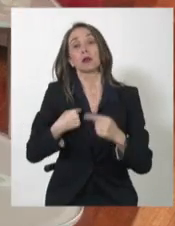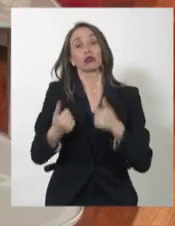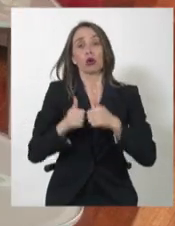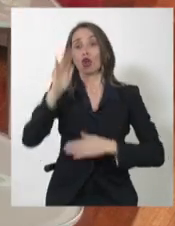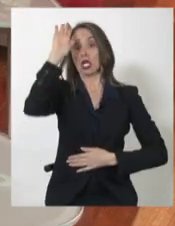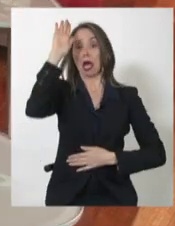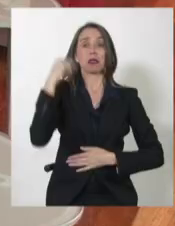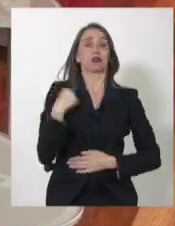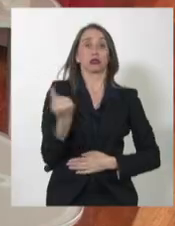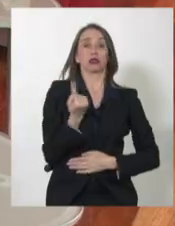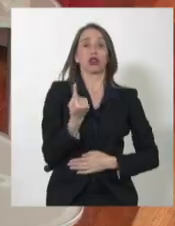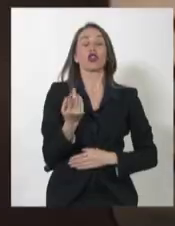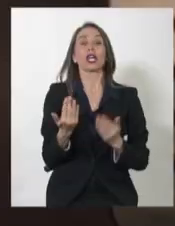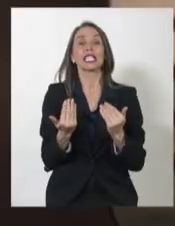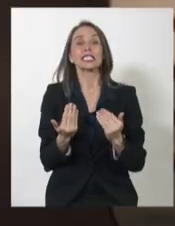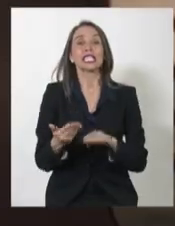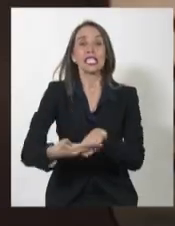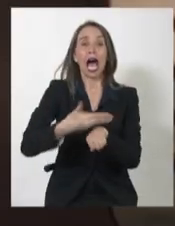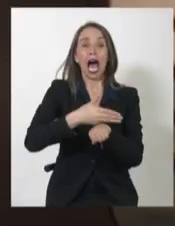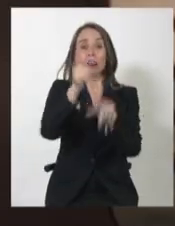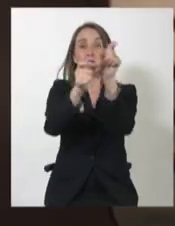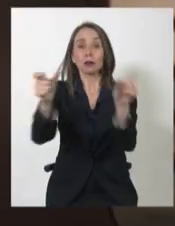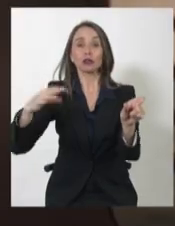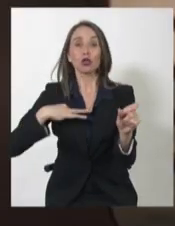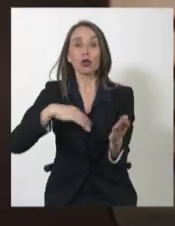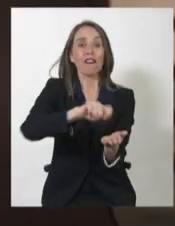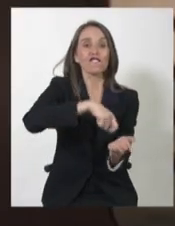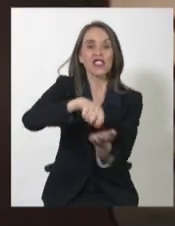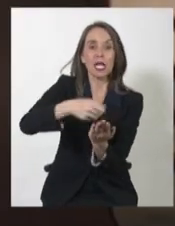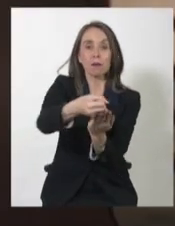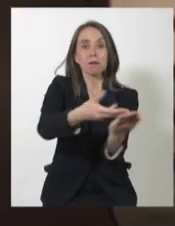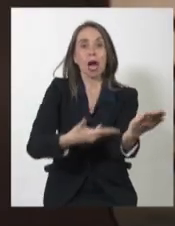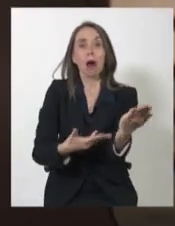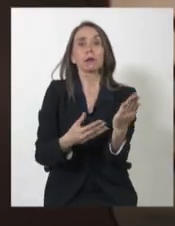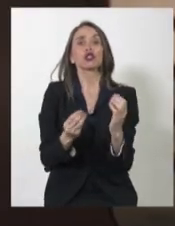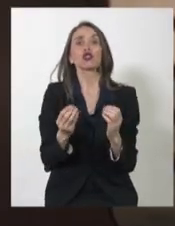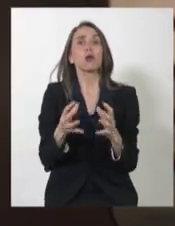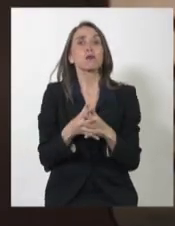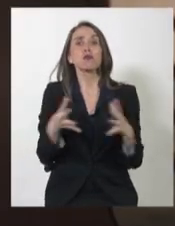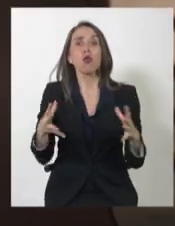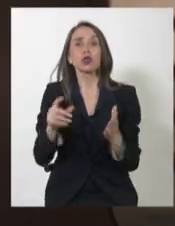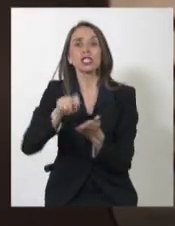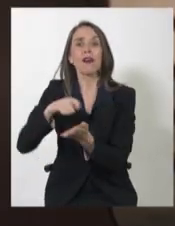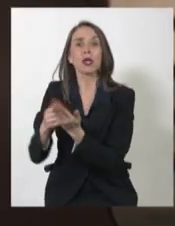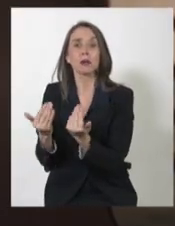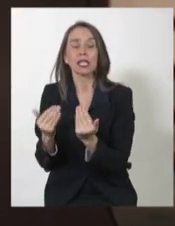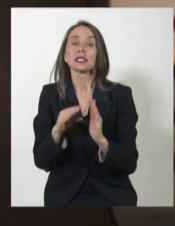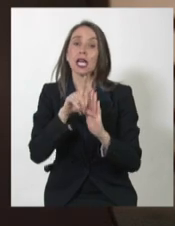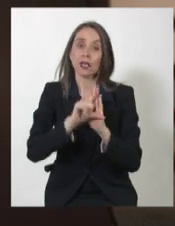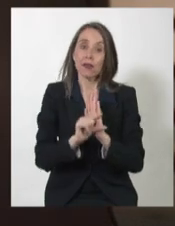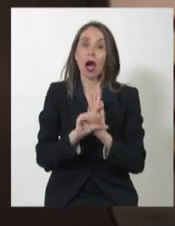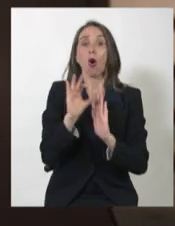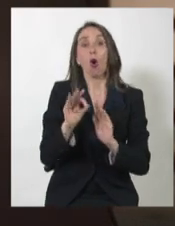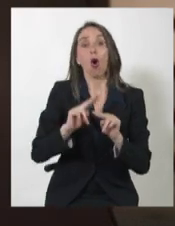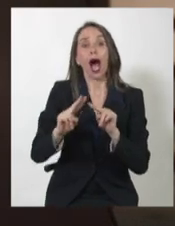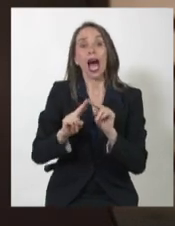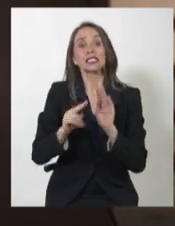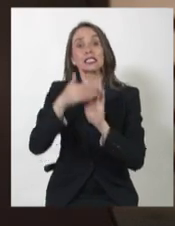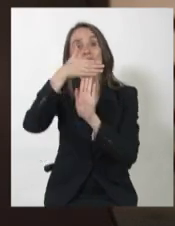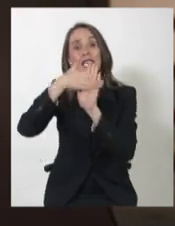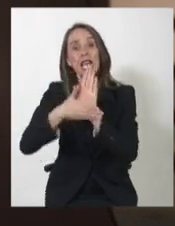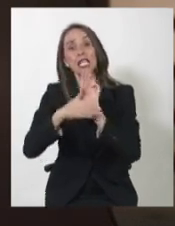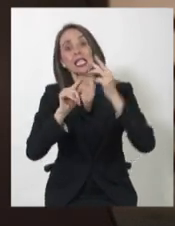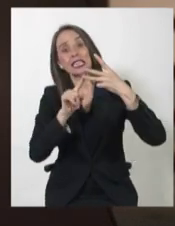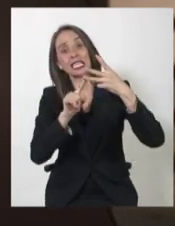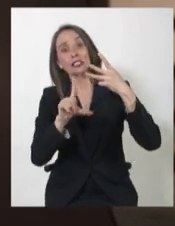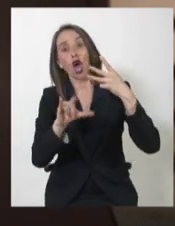autopresentarse, pero necesitan un número de firmas que yo creo que va a haber que rebajar. Y después ver si se pueden conformar también listas de independientes. Entonces,